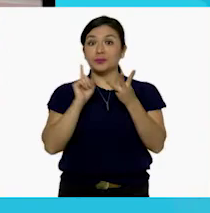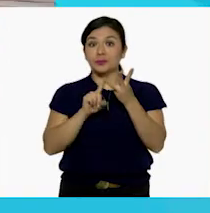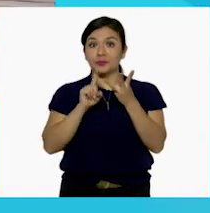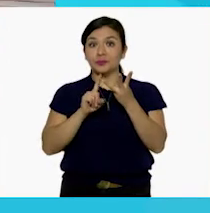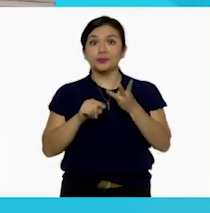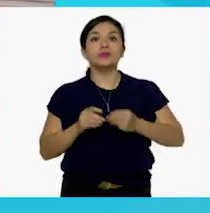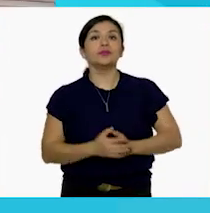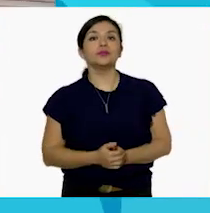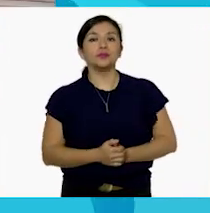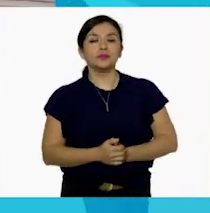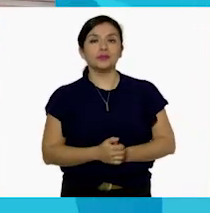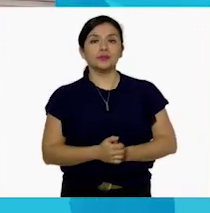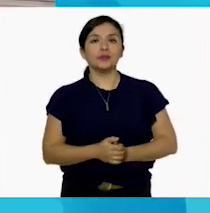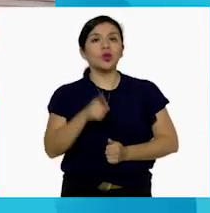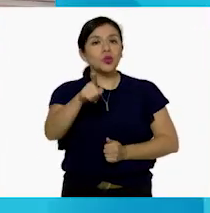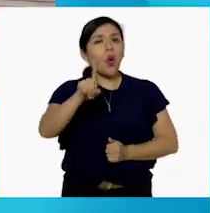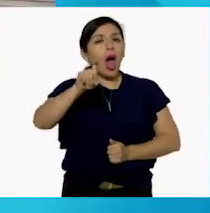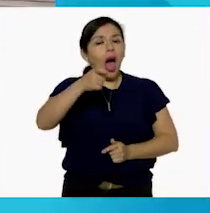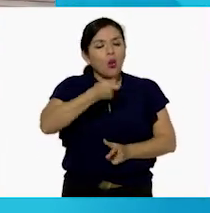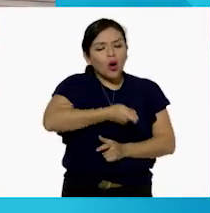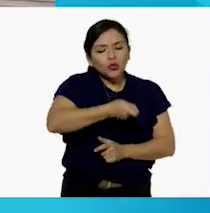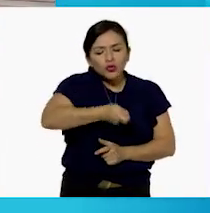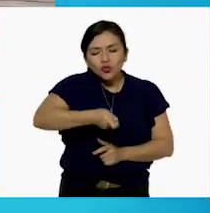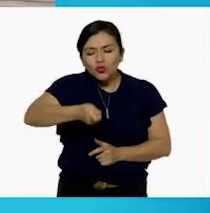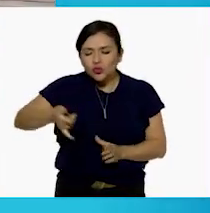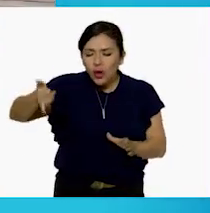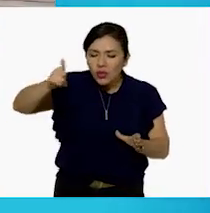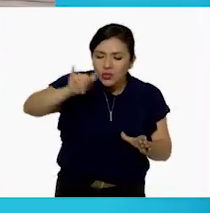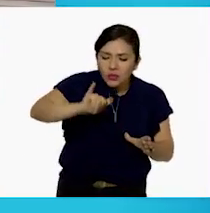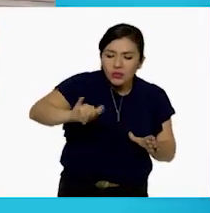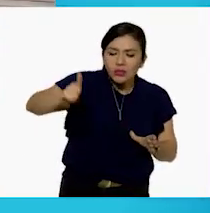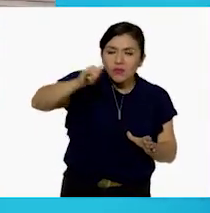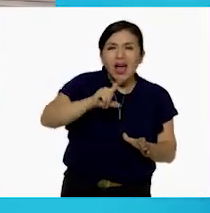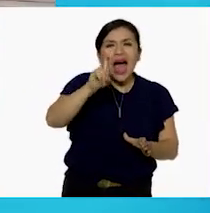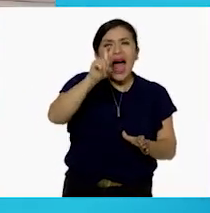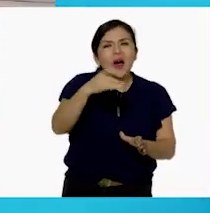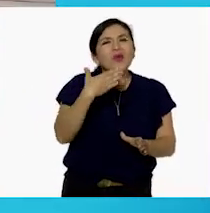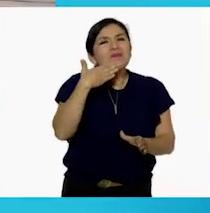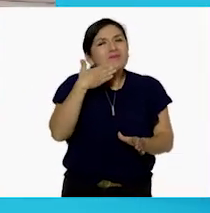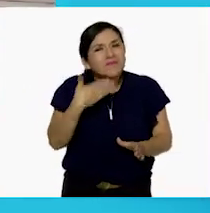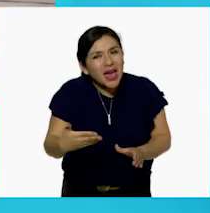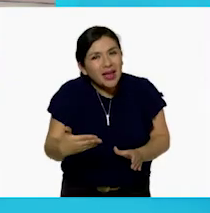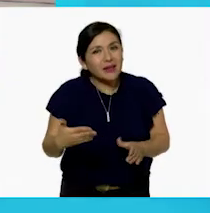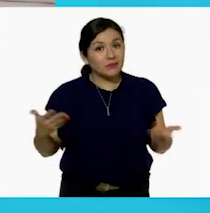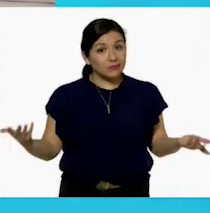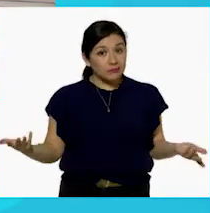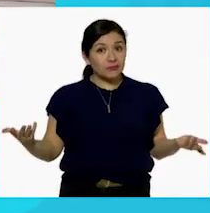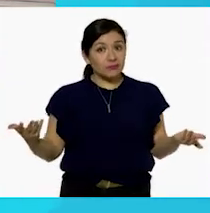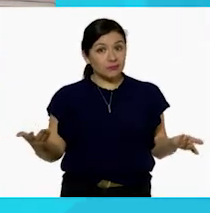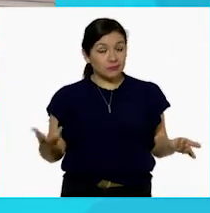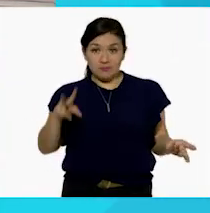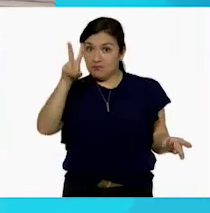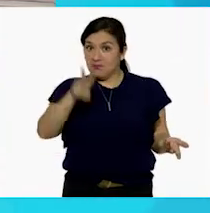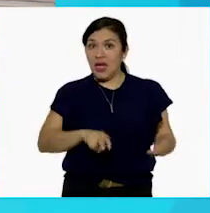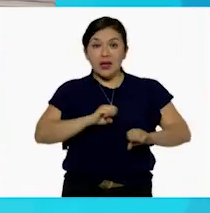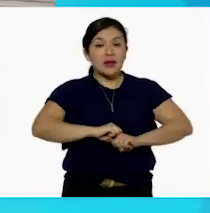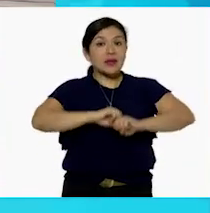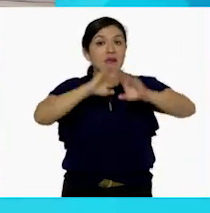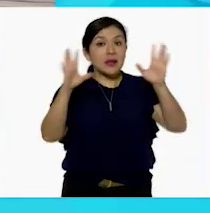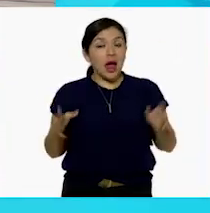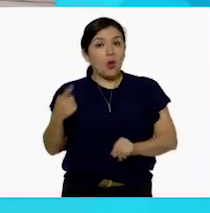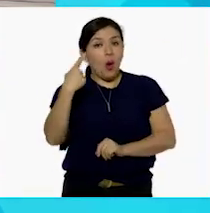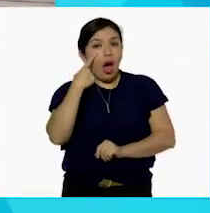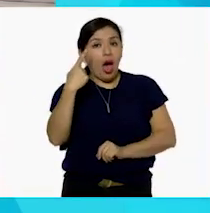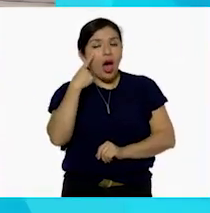3, regar las plantas con la cantidad de agua correcta. Y claro, ¿cada qué